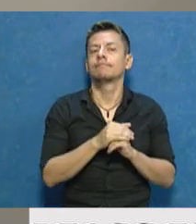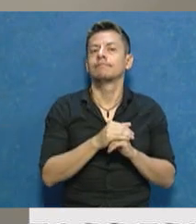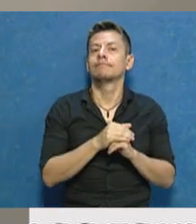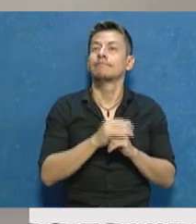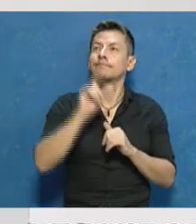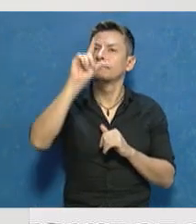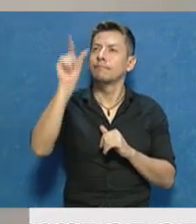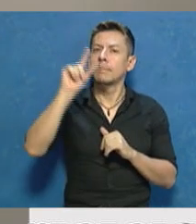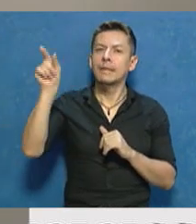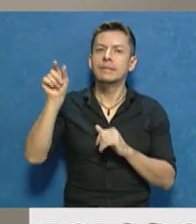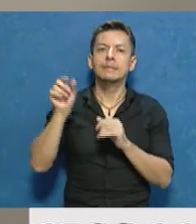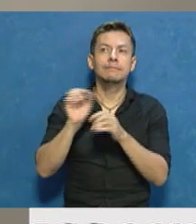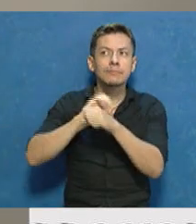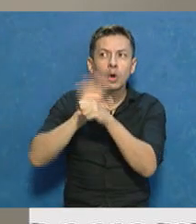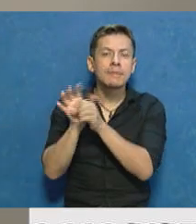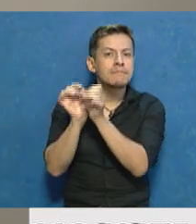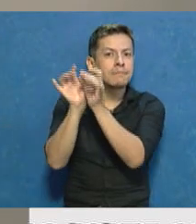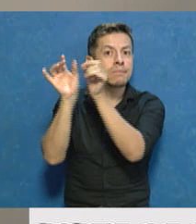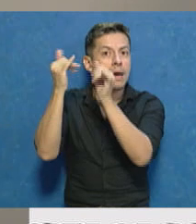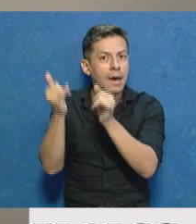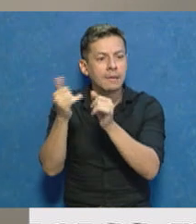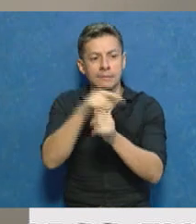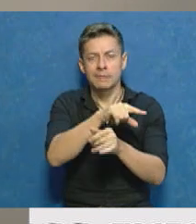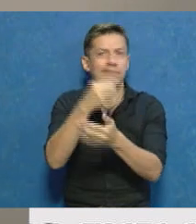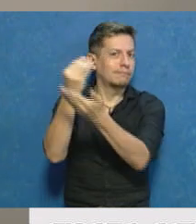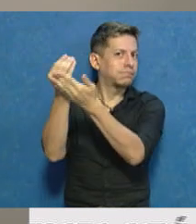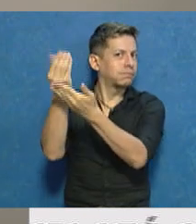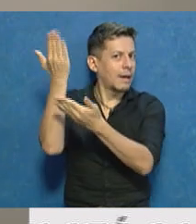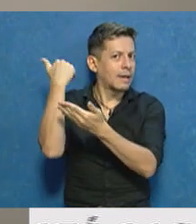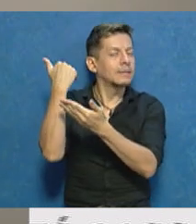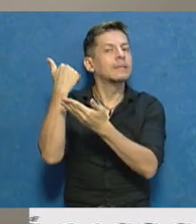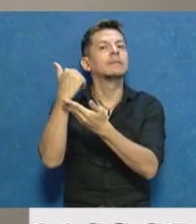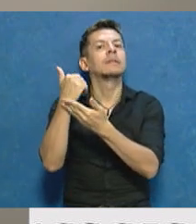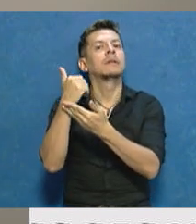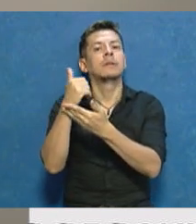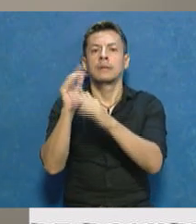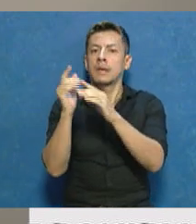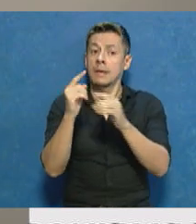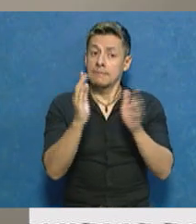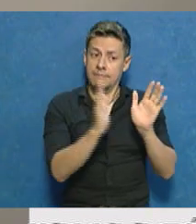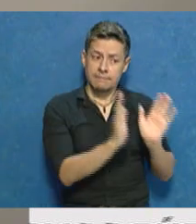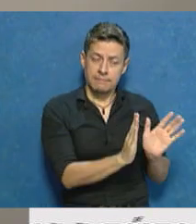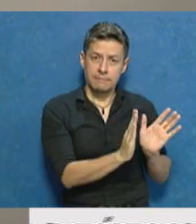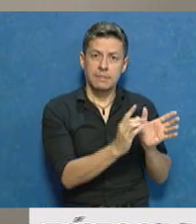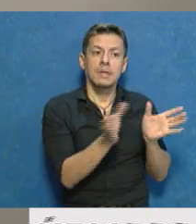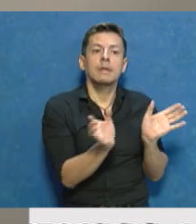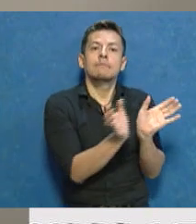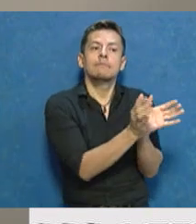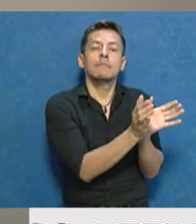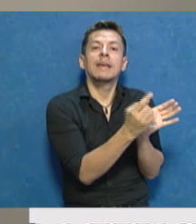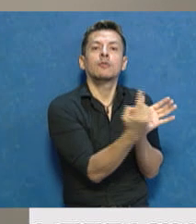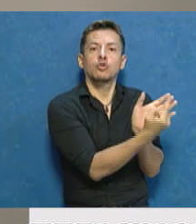hay circulación viral. El paciente va a quedar, se le han hecho algunos estudios, y va a quedar en una